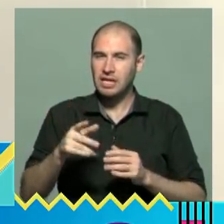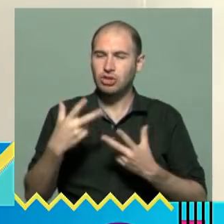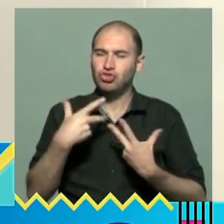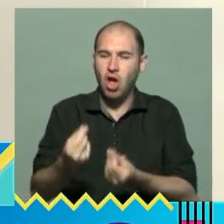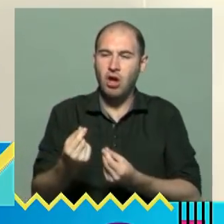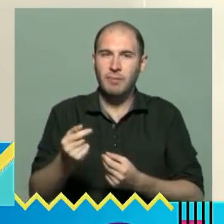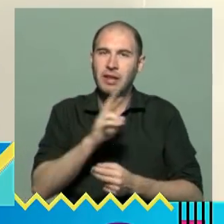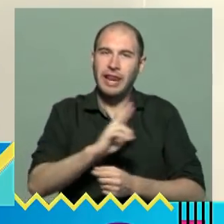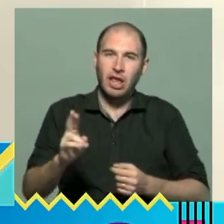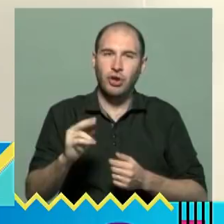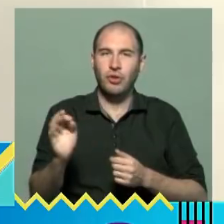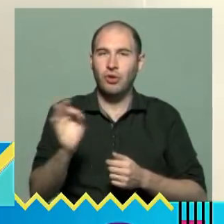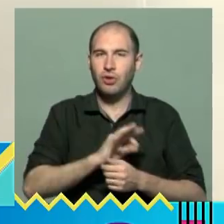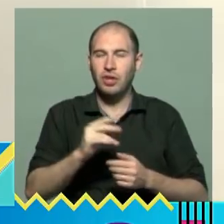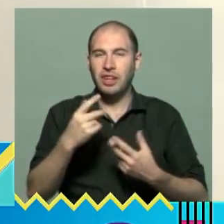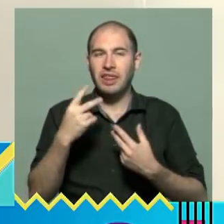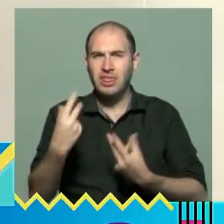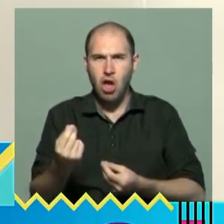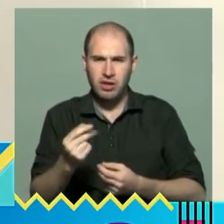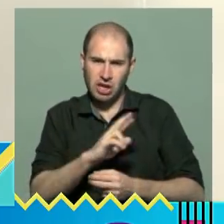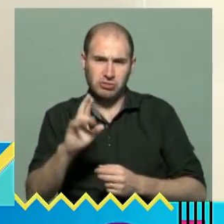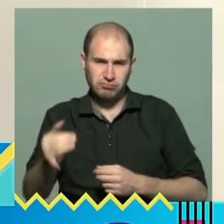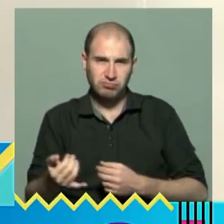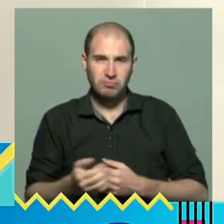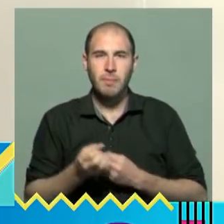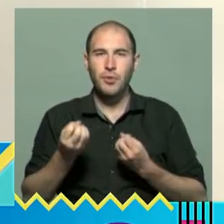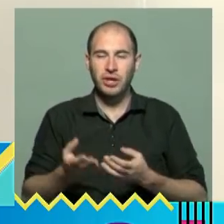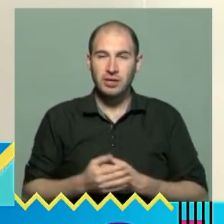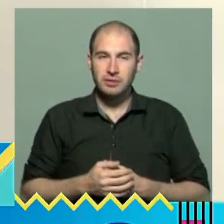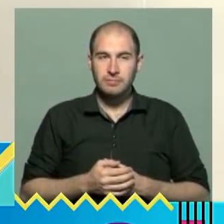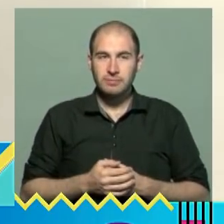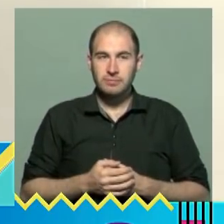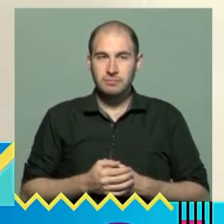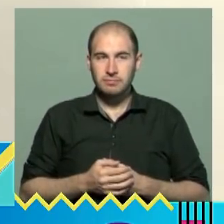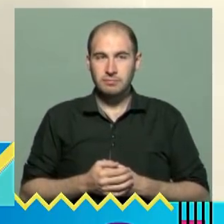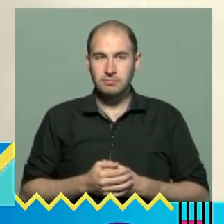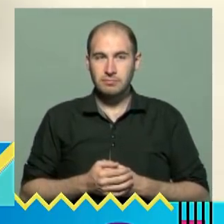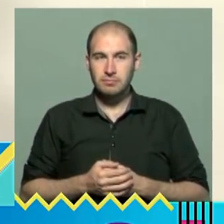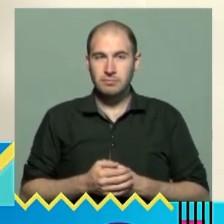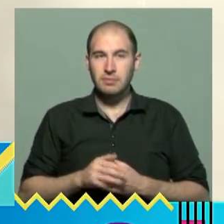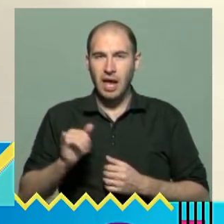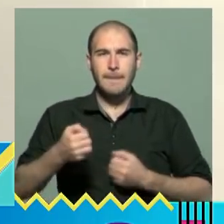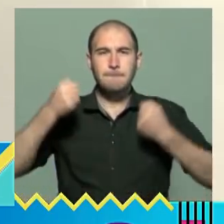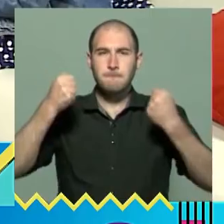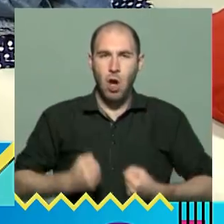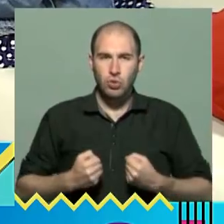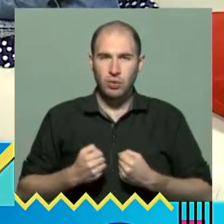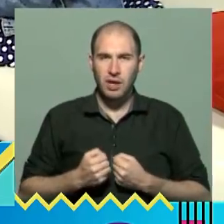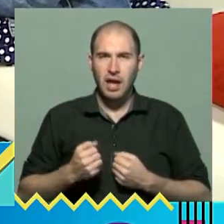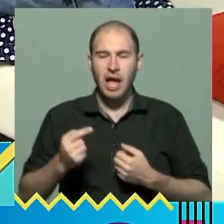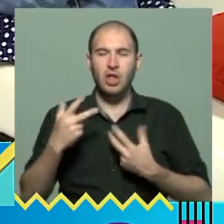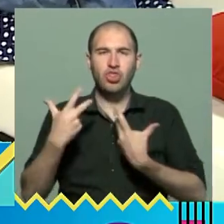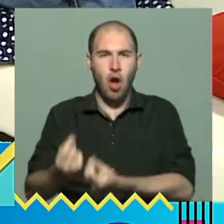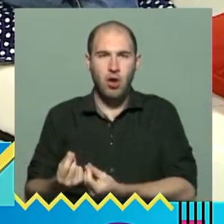niegue, que no es religioso, que se niegue, digamos, porque sí se encuentra una postura en donde se